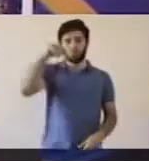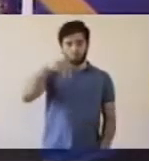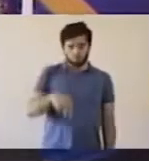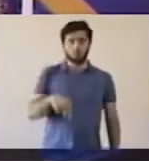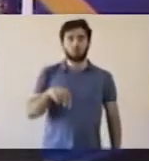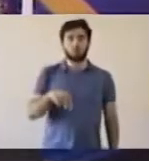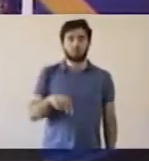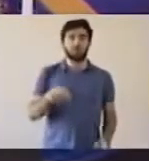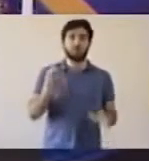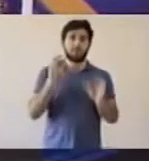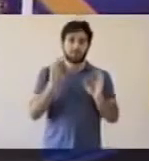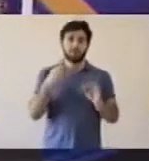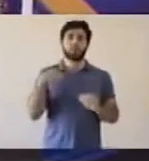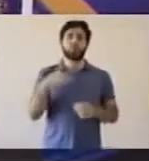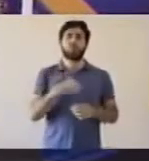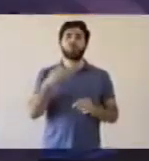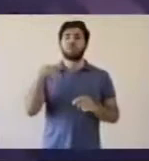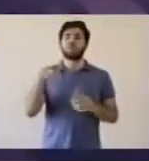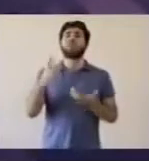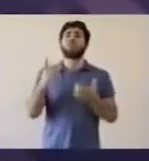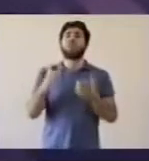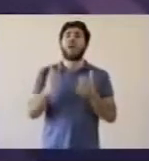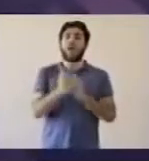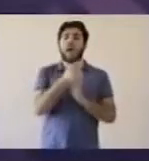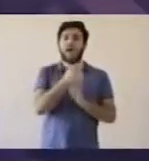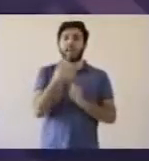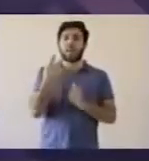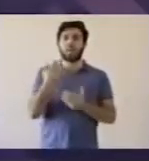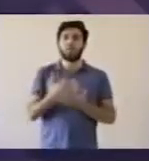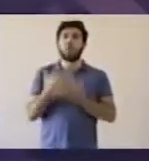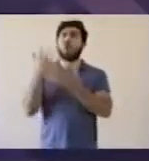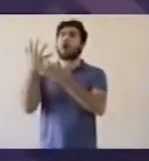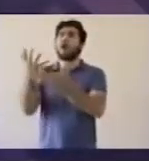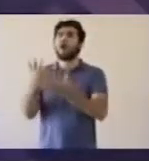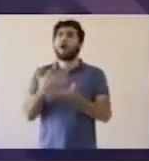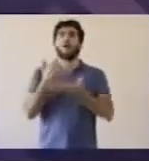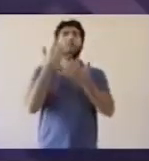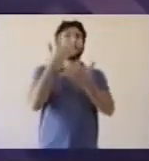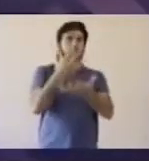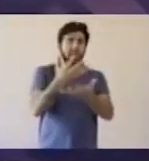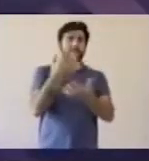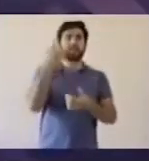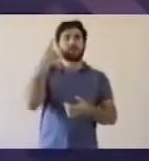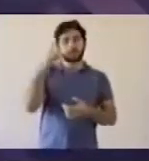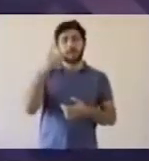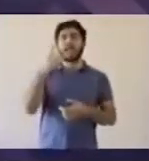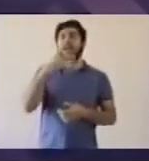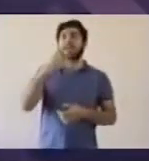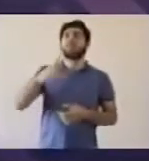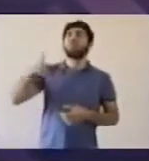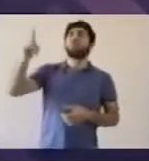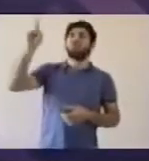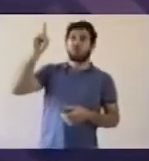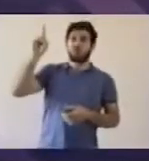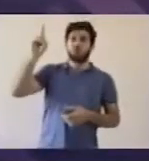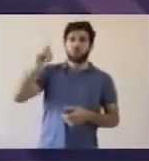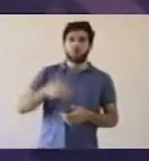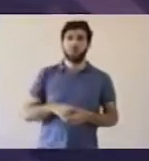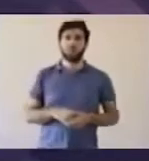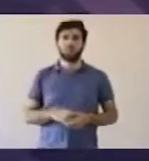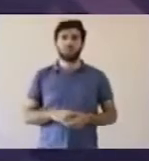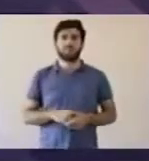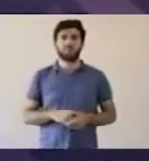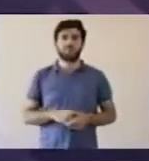que es el sur, en lo cual vimos las ofrendas que podemos colocar para agradecer a Tiwish, que es Dios creador